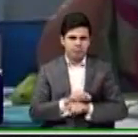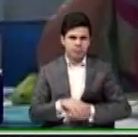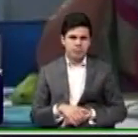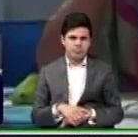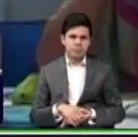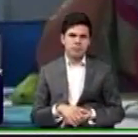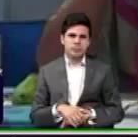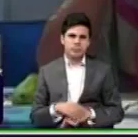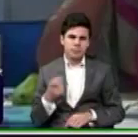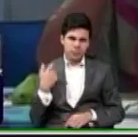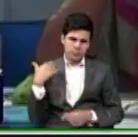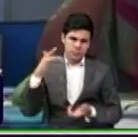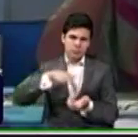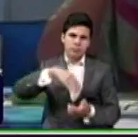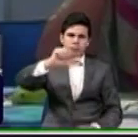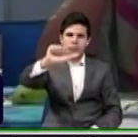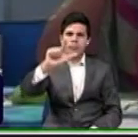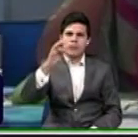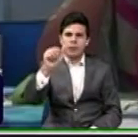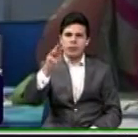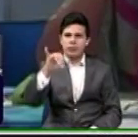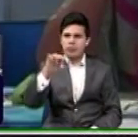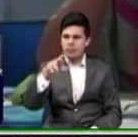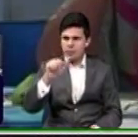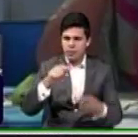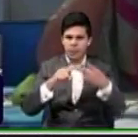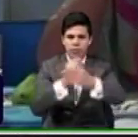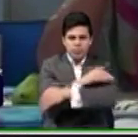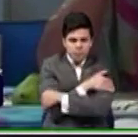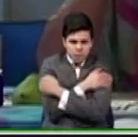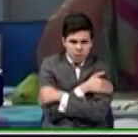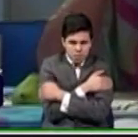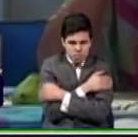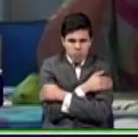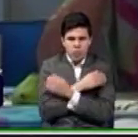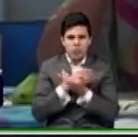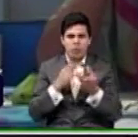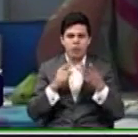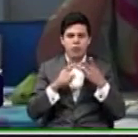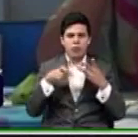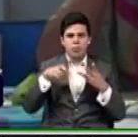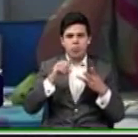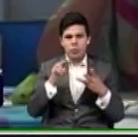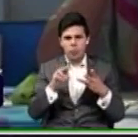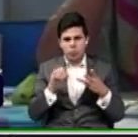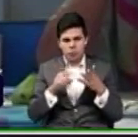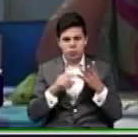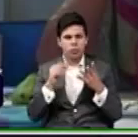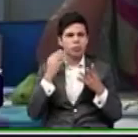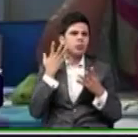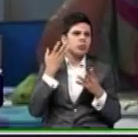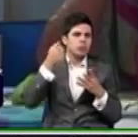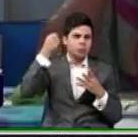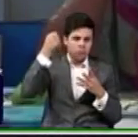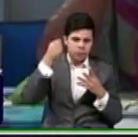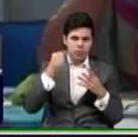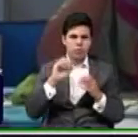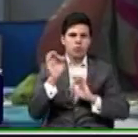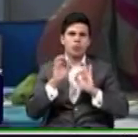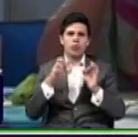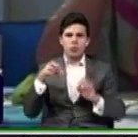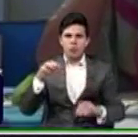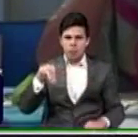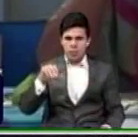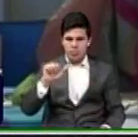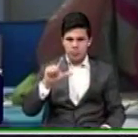Eventualmente llego yo por Altamira, Pamplona, eventualmente llego por Alto El Pozo, Ocaña, eventualmente llego yo por